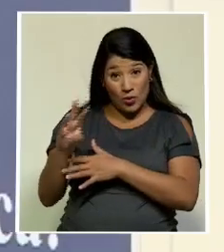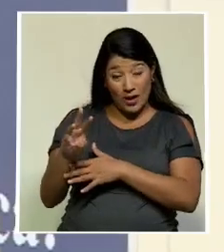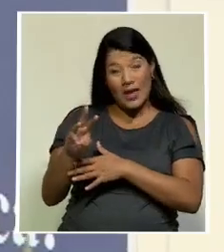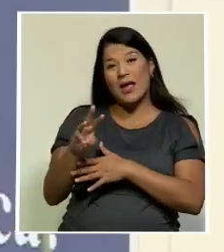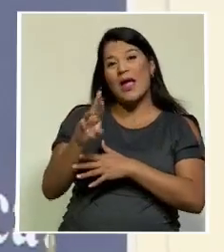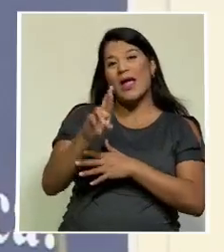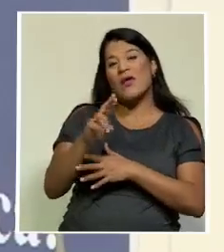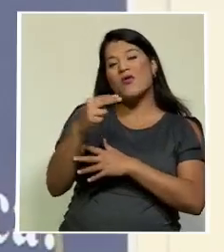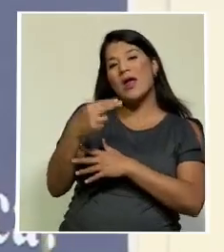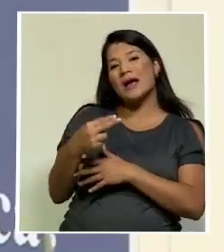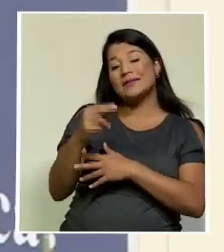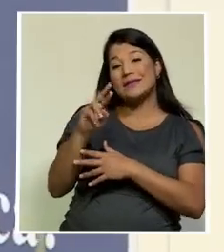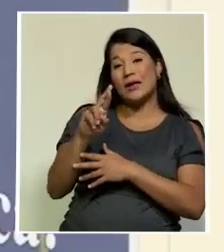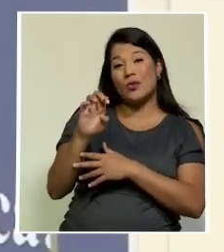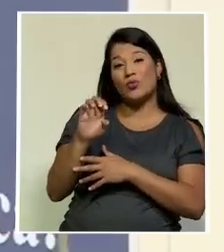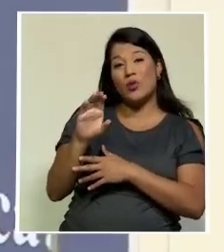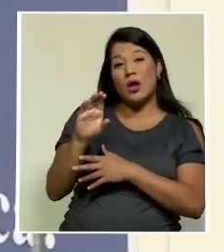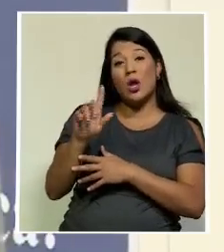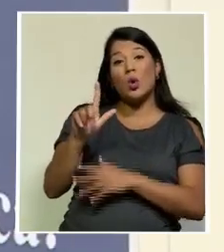gh-reclutamientos y